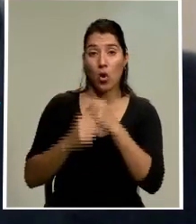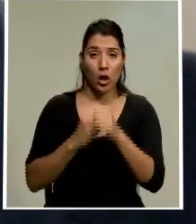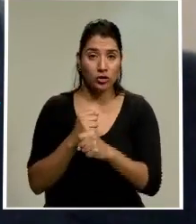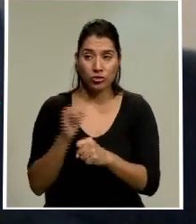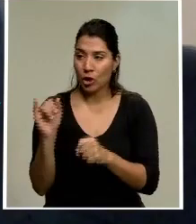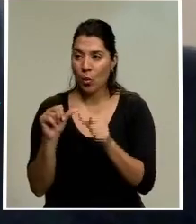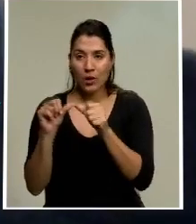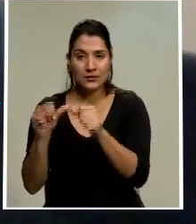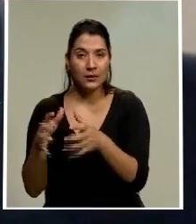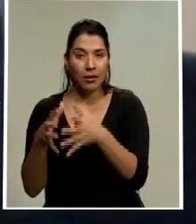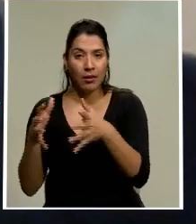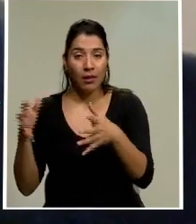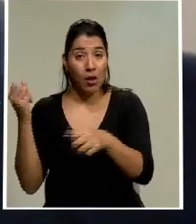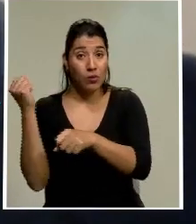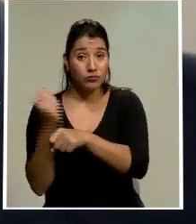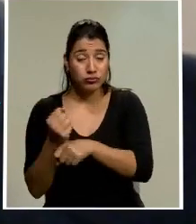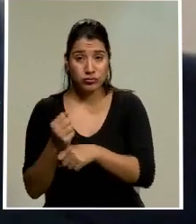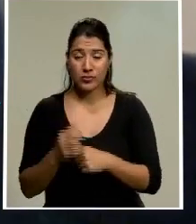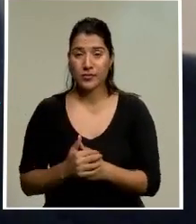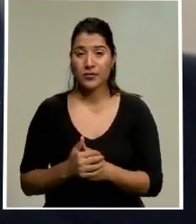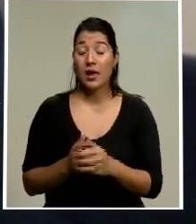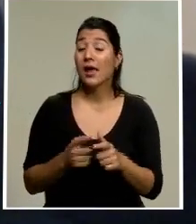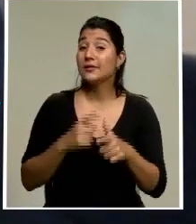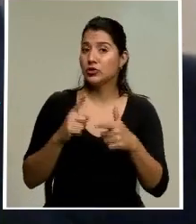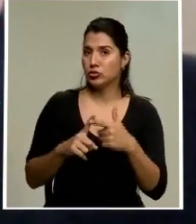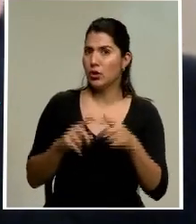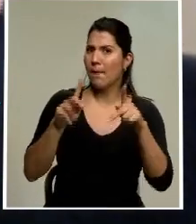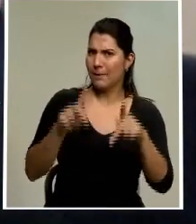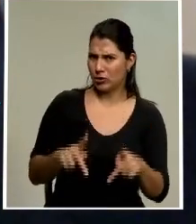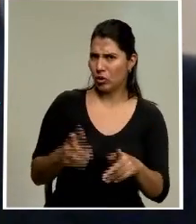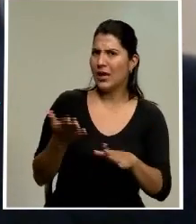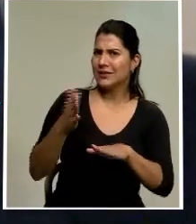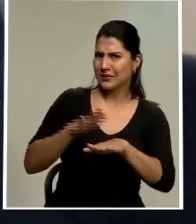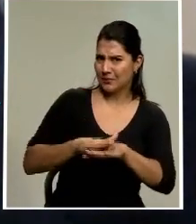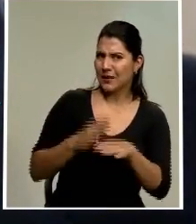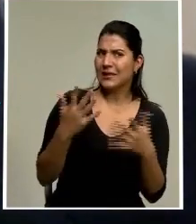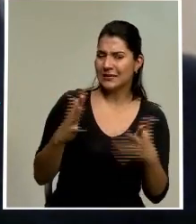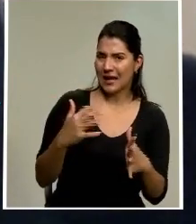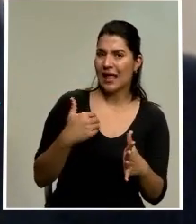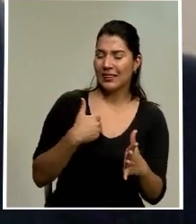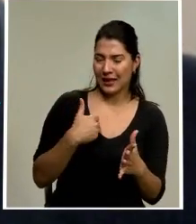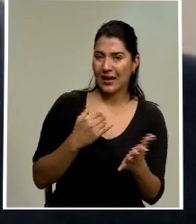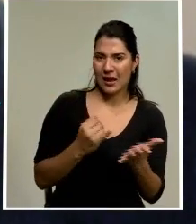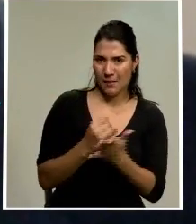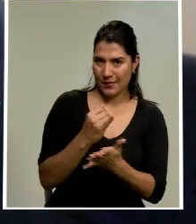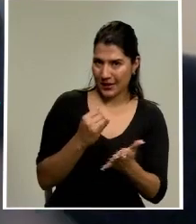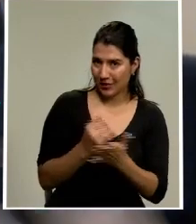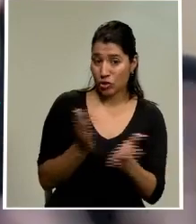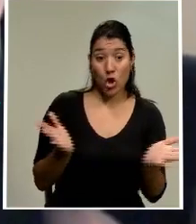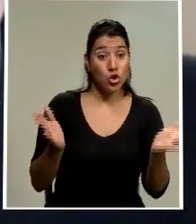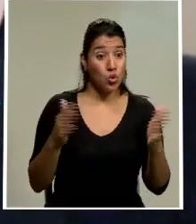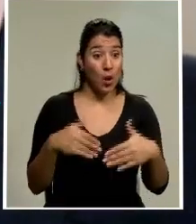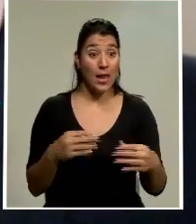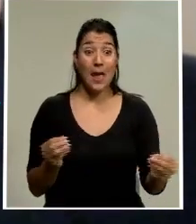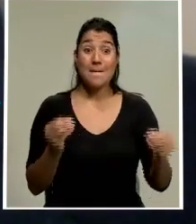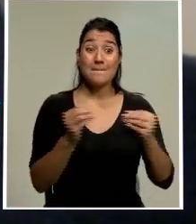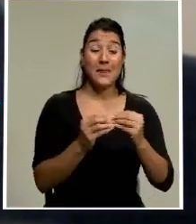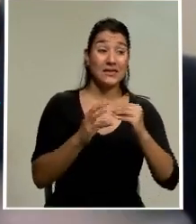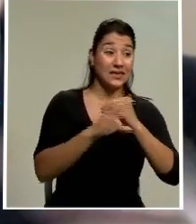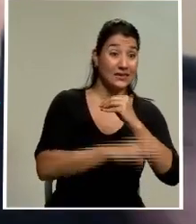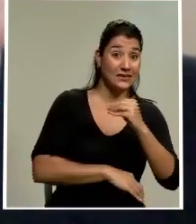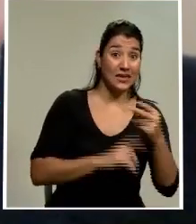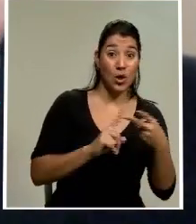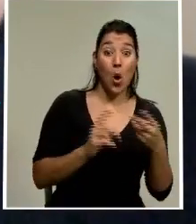delito. No existe, y los expertos lo tienen documentado, una correlación entre mayor pena,